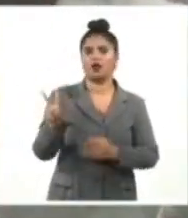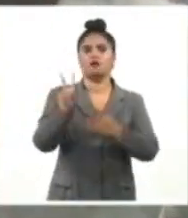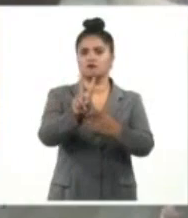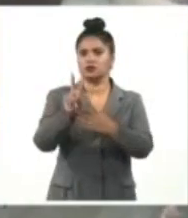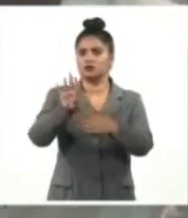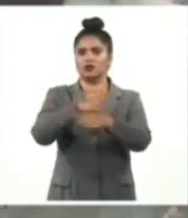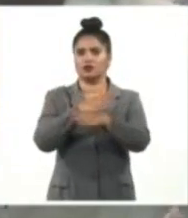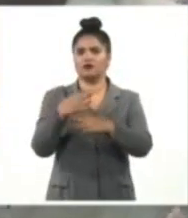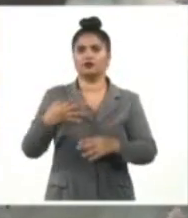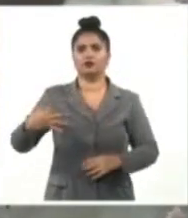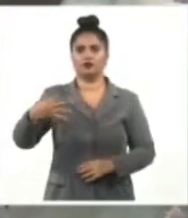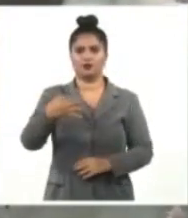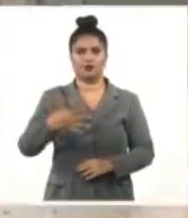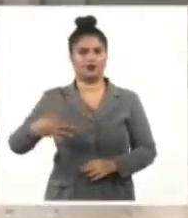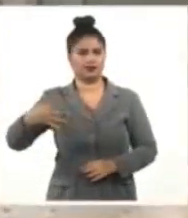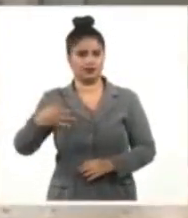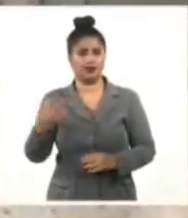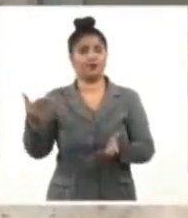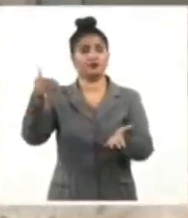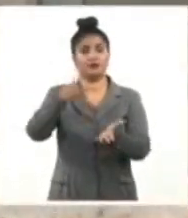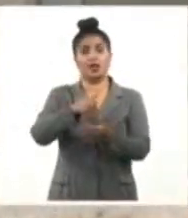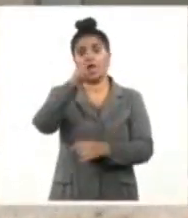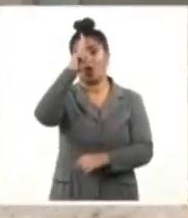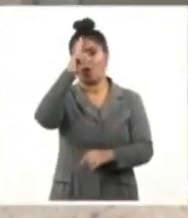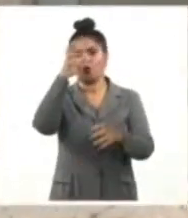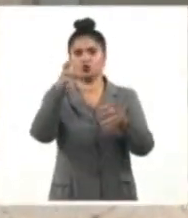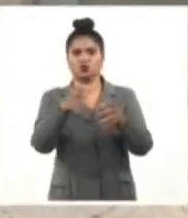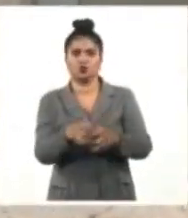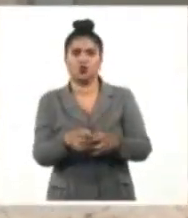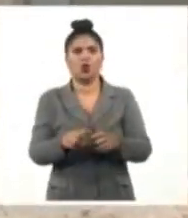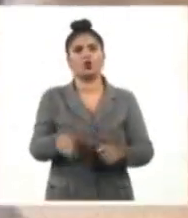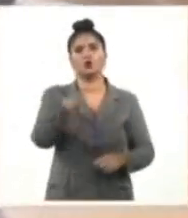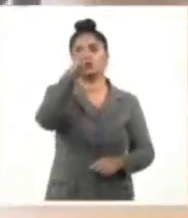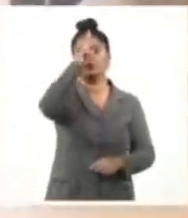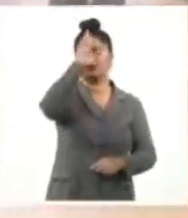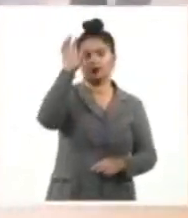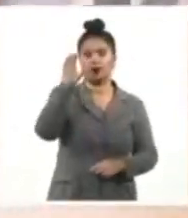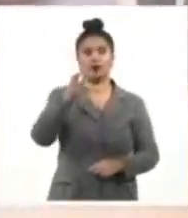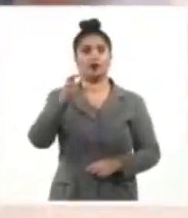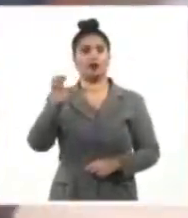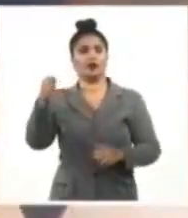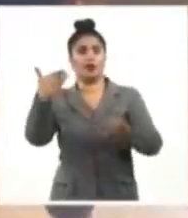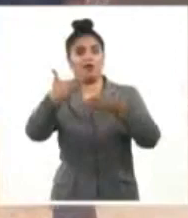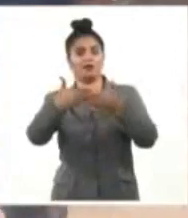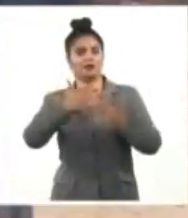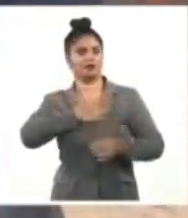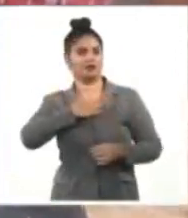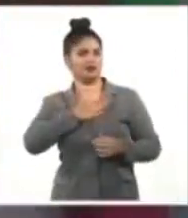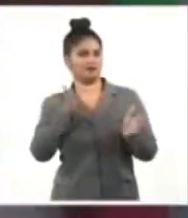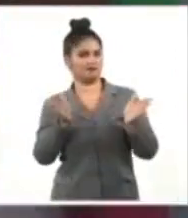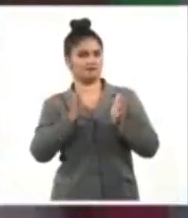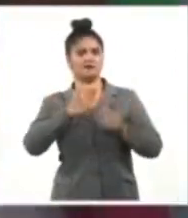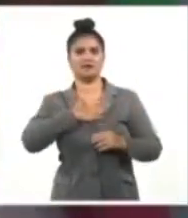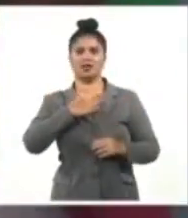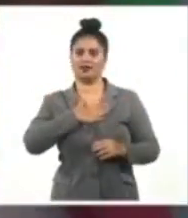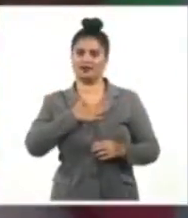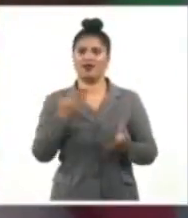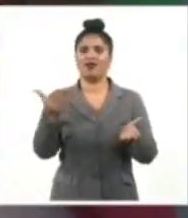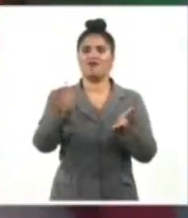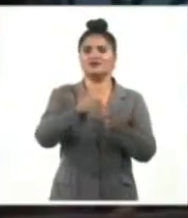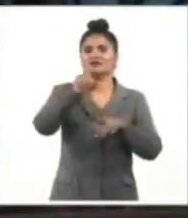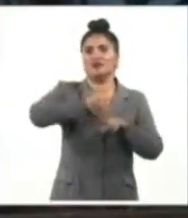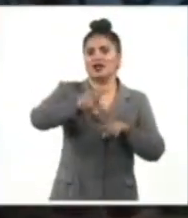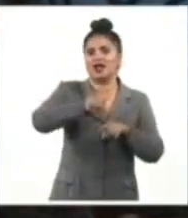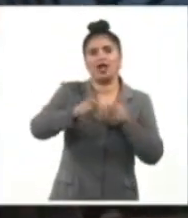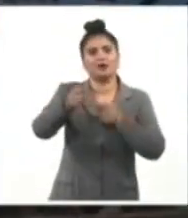instituciones hospitalarias, consultorios médicos de la familia, varias MIPIMES del sector privado, incluyendo la del productor porcino Luis Simón Sabón,